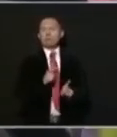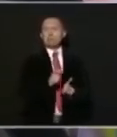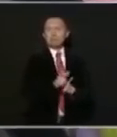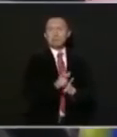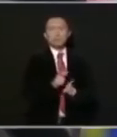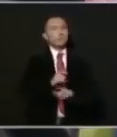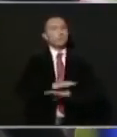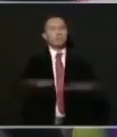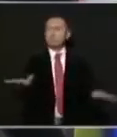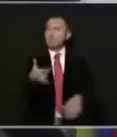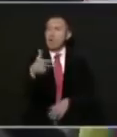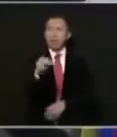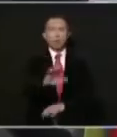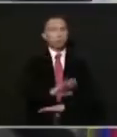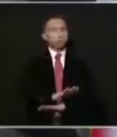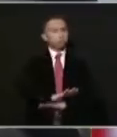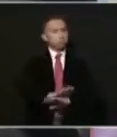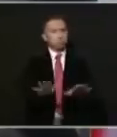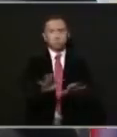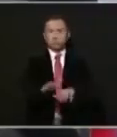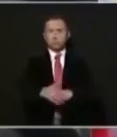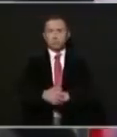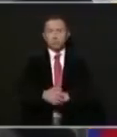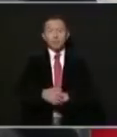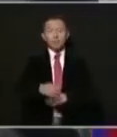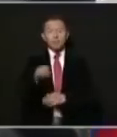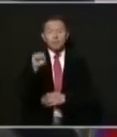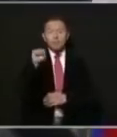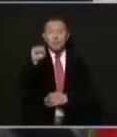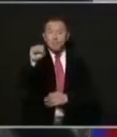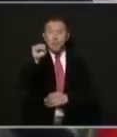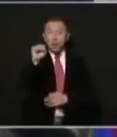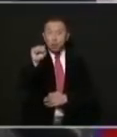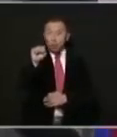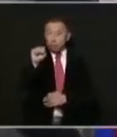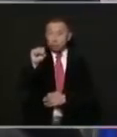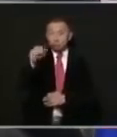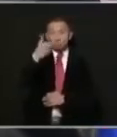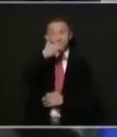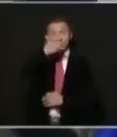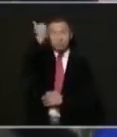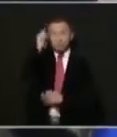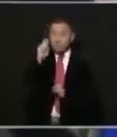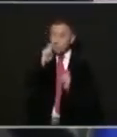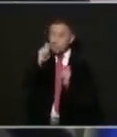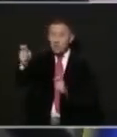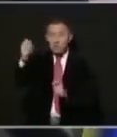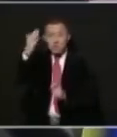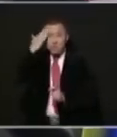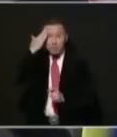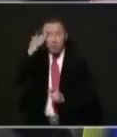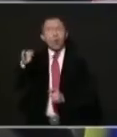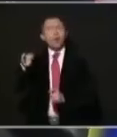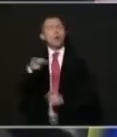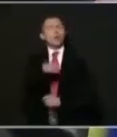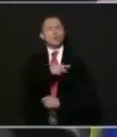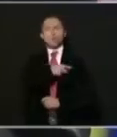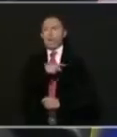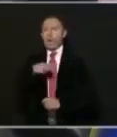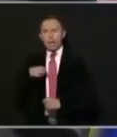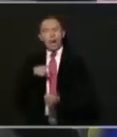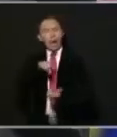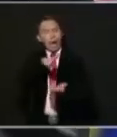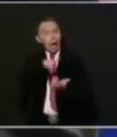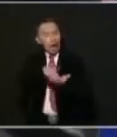Los dirigentes sindicales van a ser electos libremente por